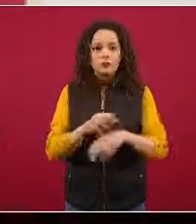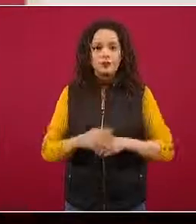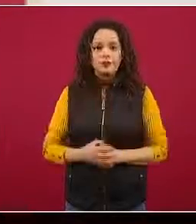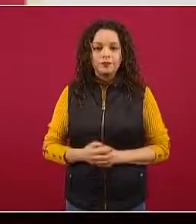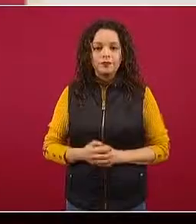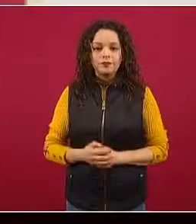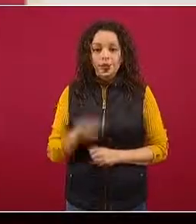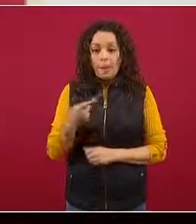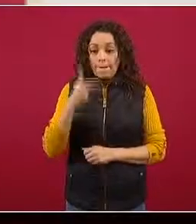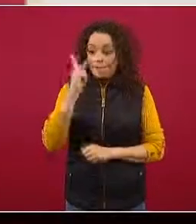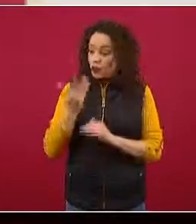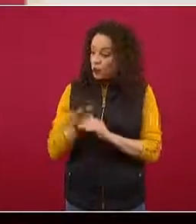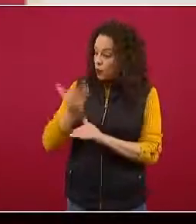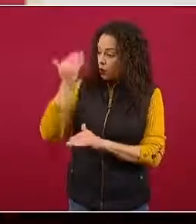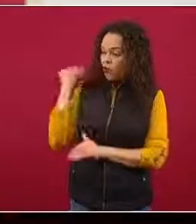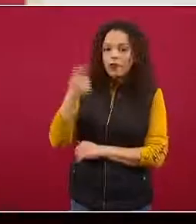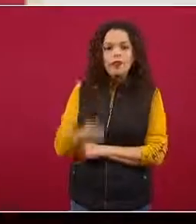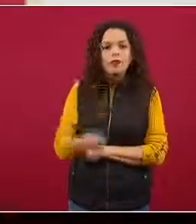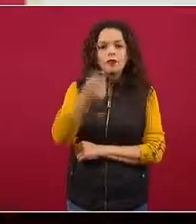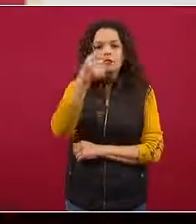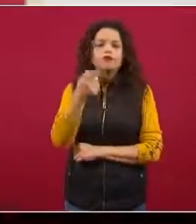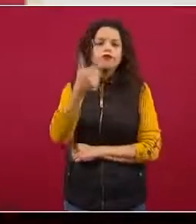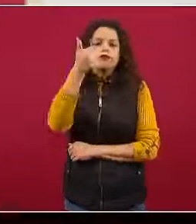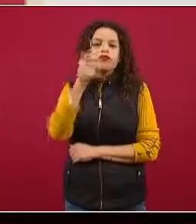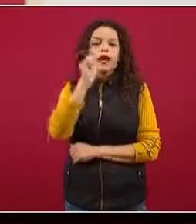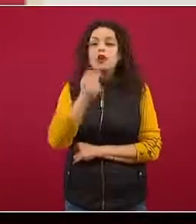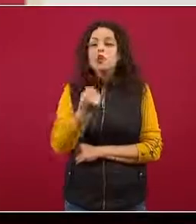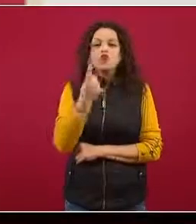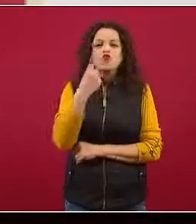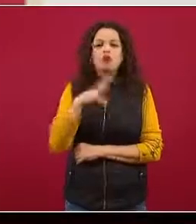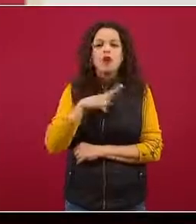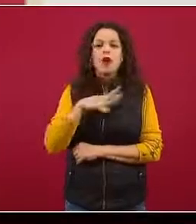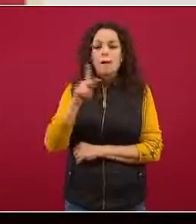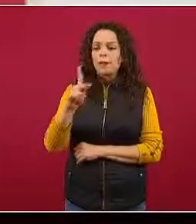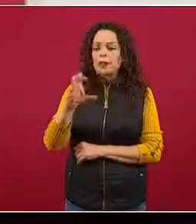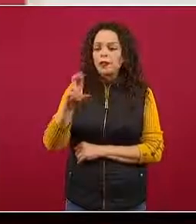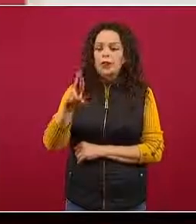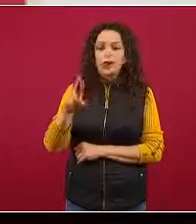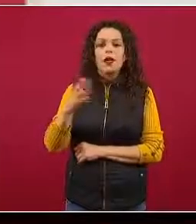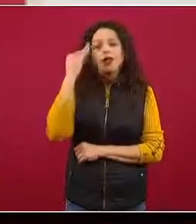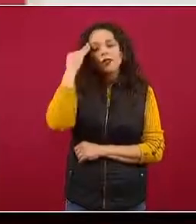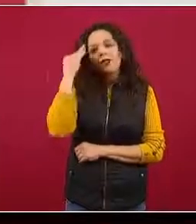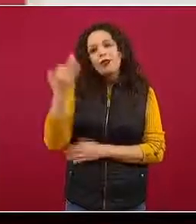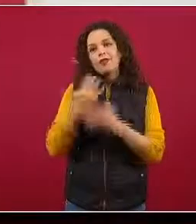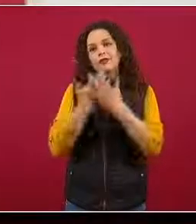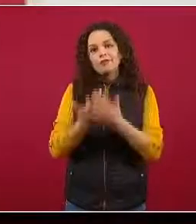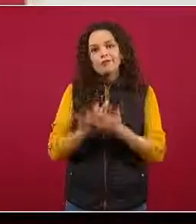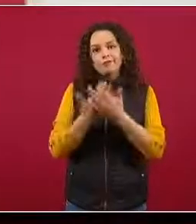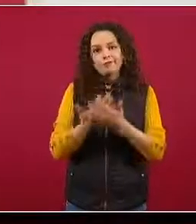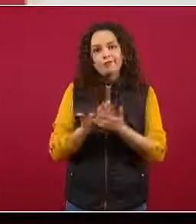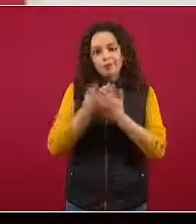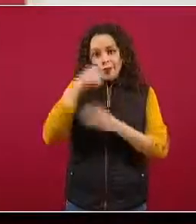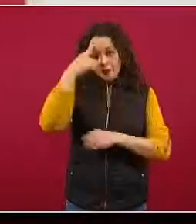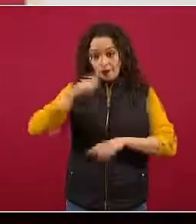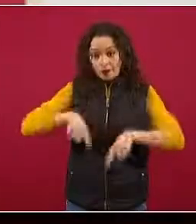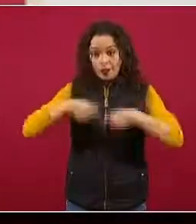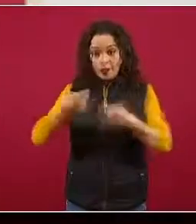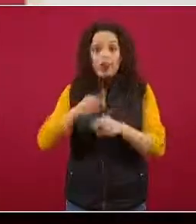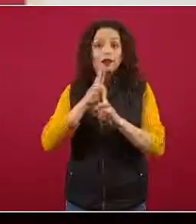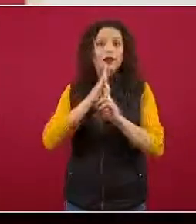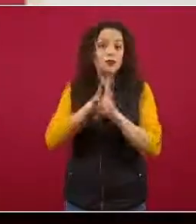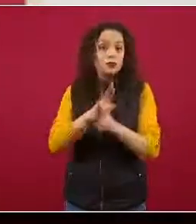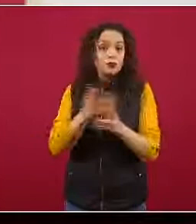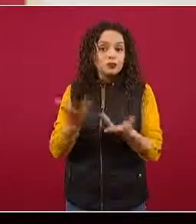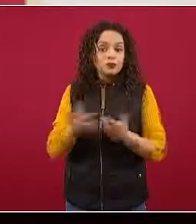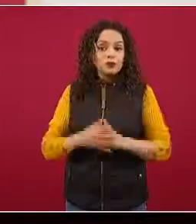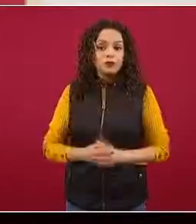cuando solo teníamos la PCR y se tardaban varios días en dar el